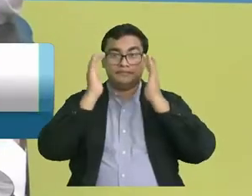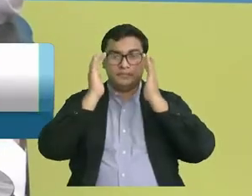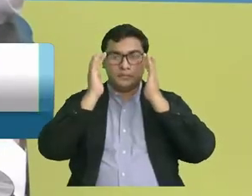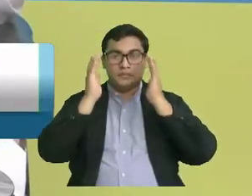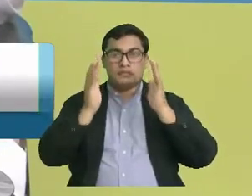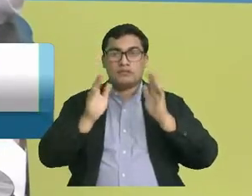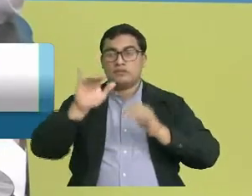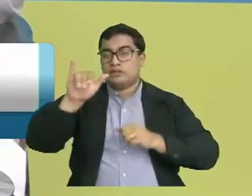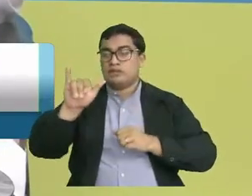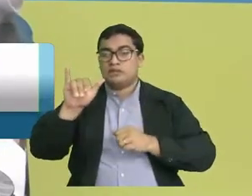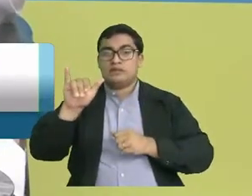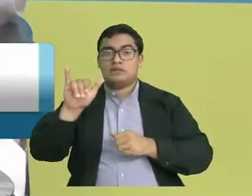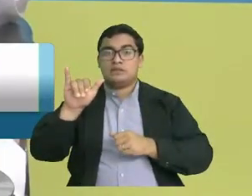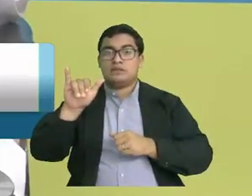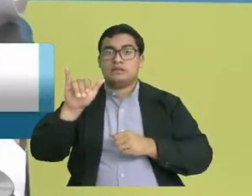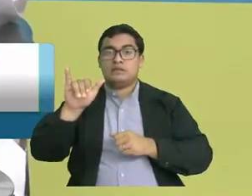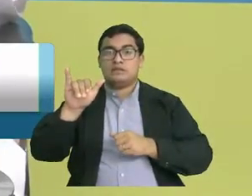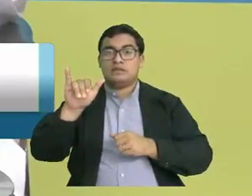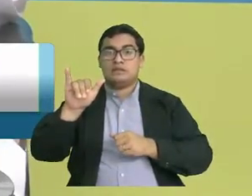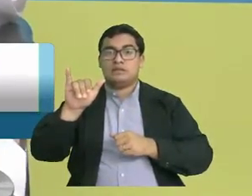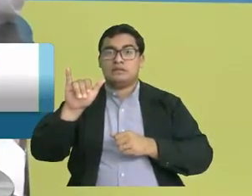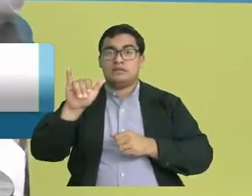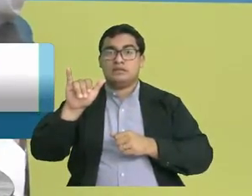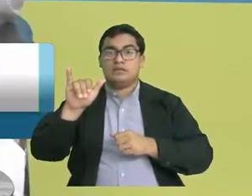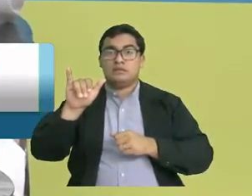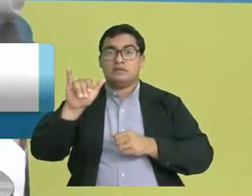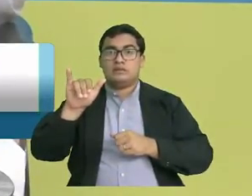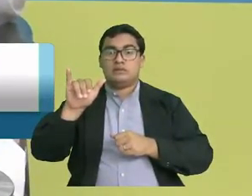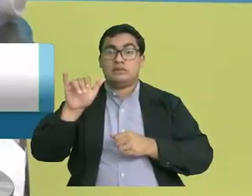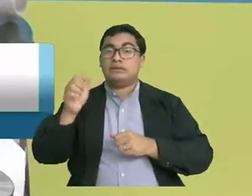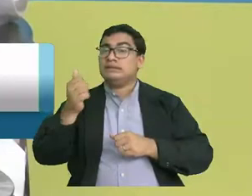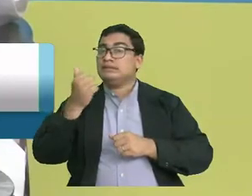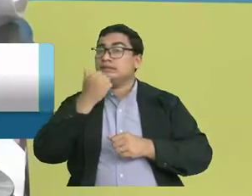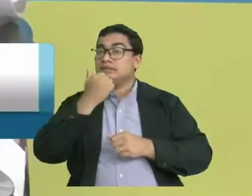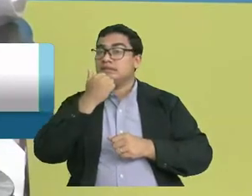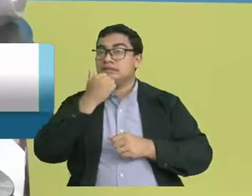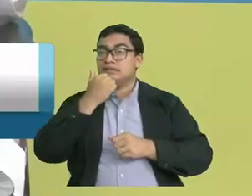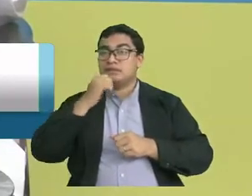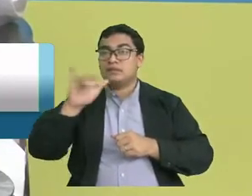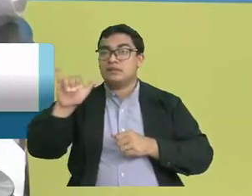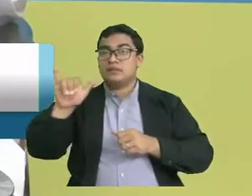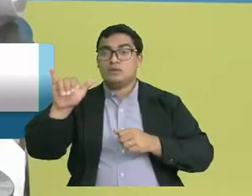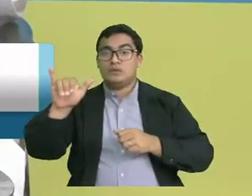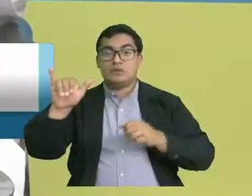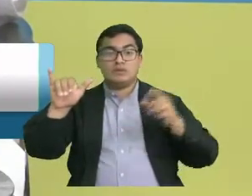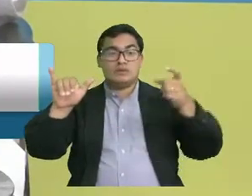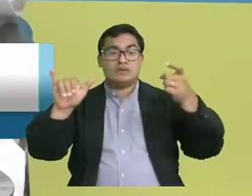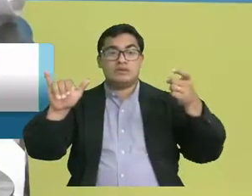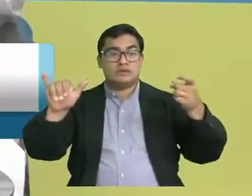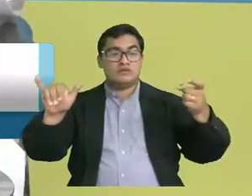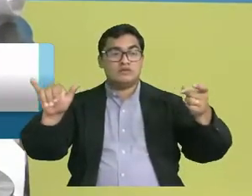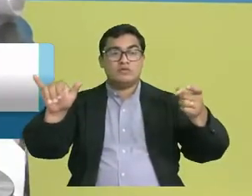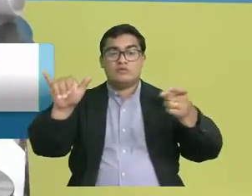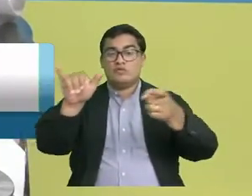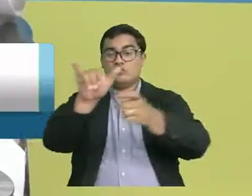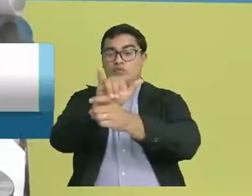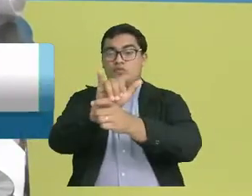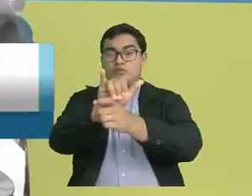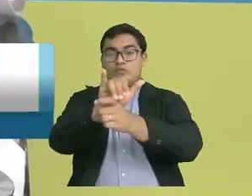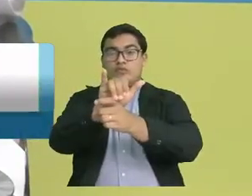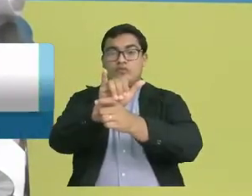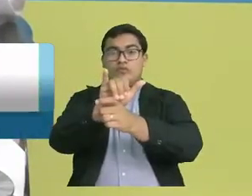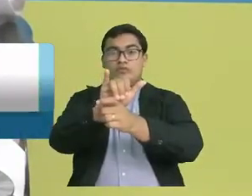información del Y, que no se debería de mover erróneamente, se mueve al X. Y si se mueve